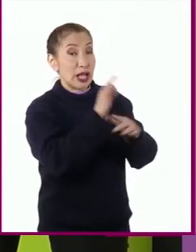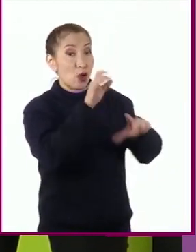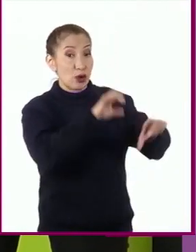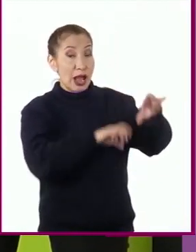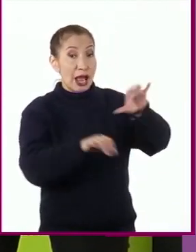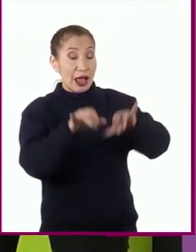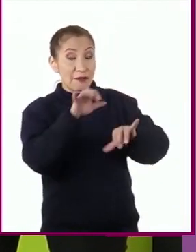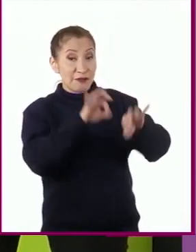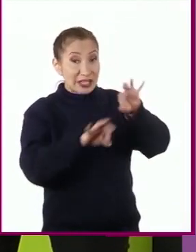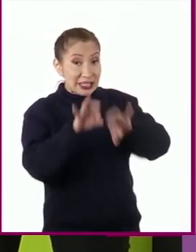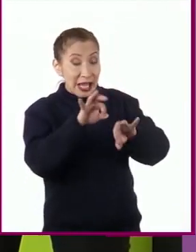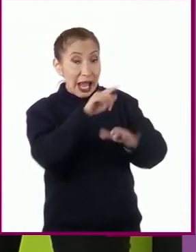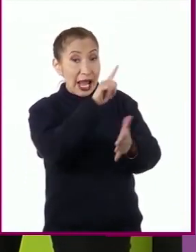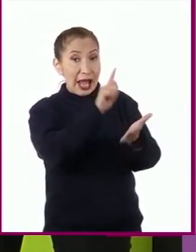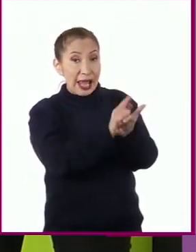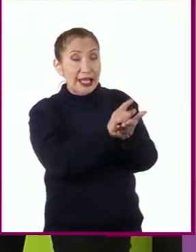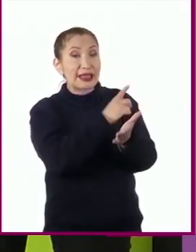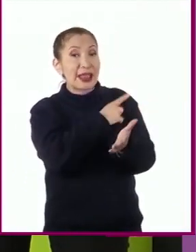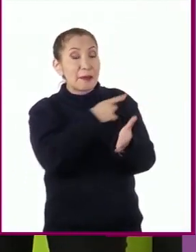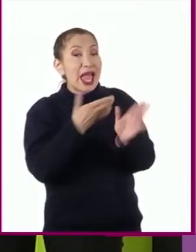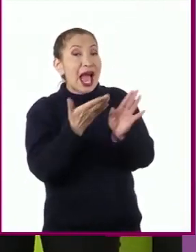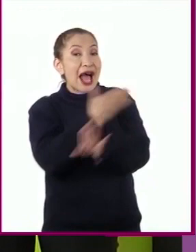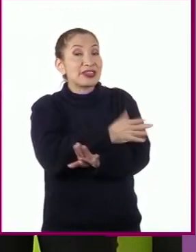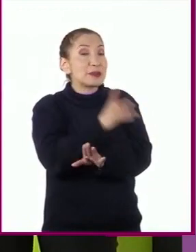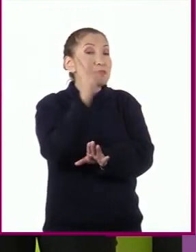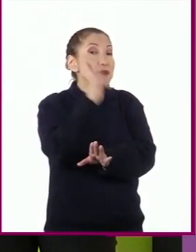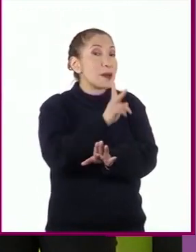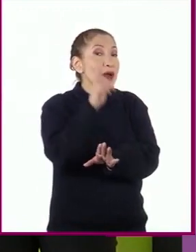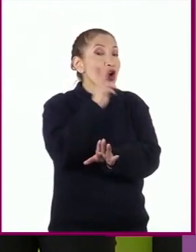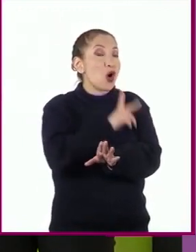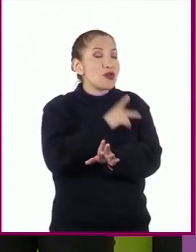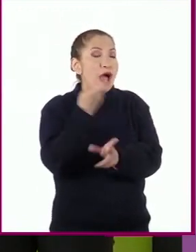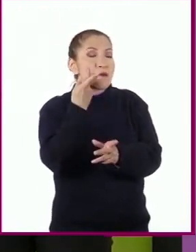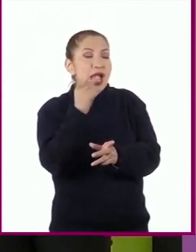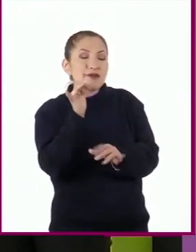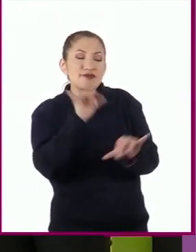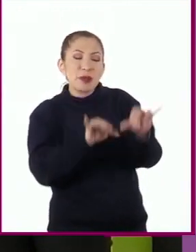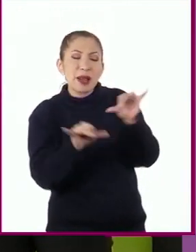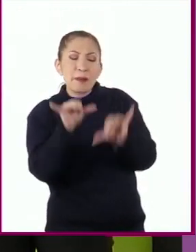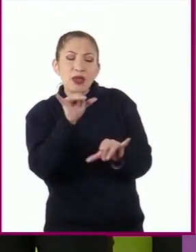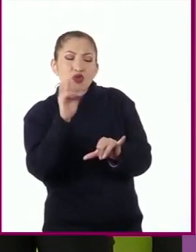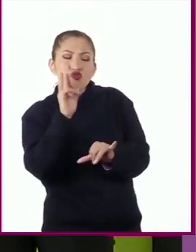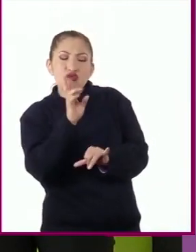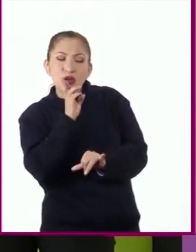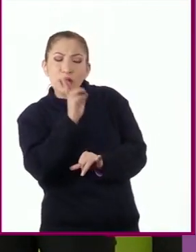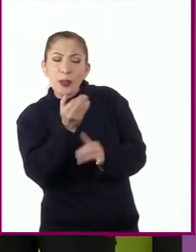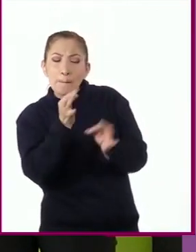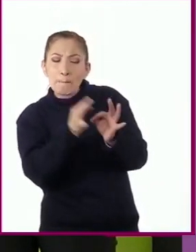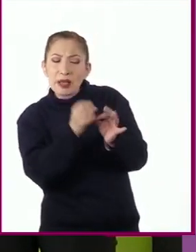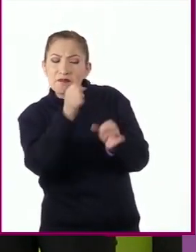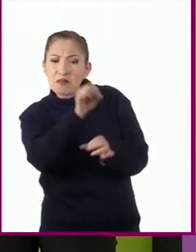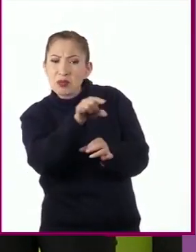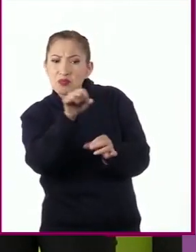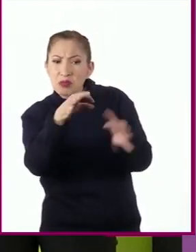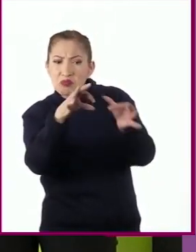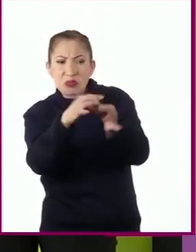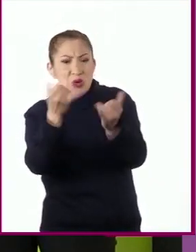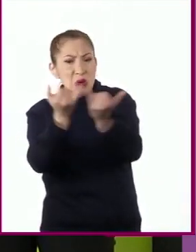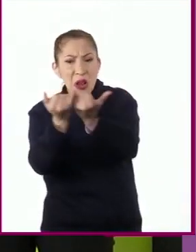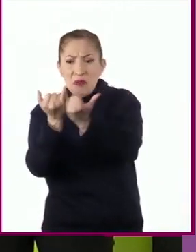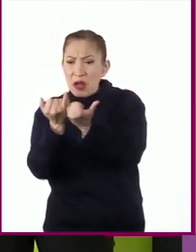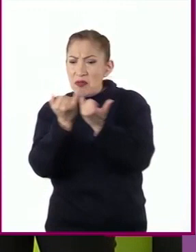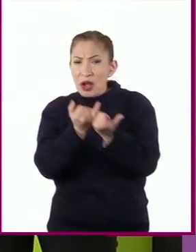ley debe estar comprobada con experimentos y resultados y siempre será el mismo sin importar el lugar o